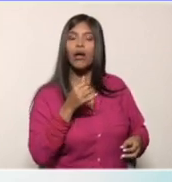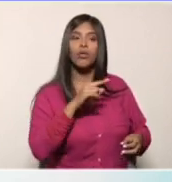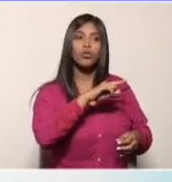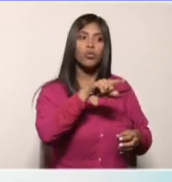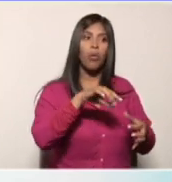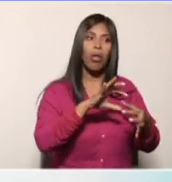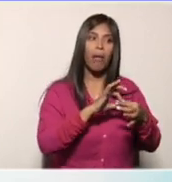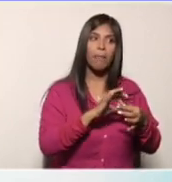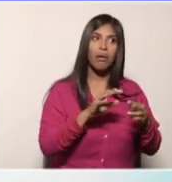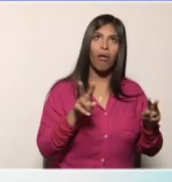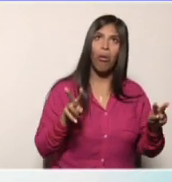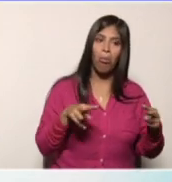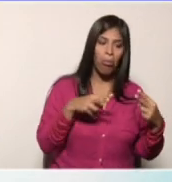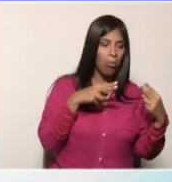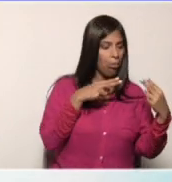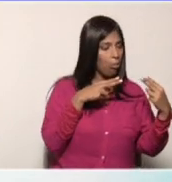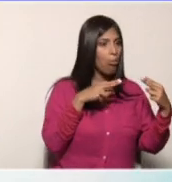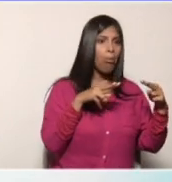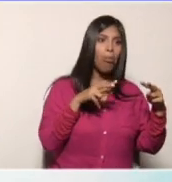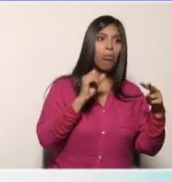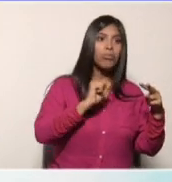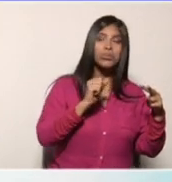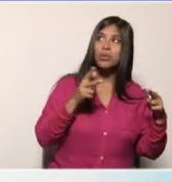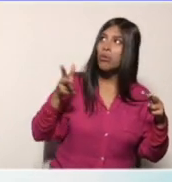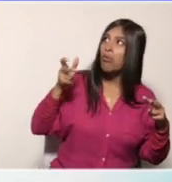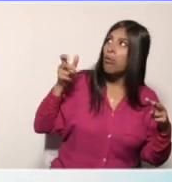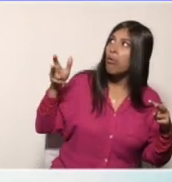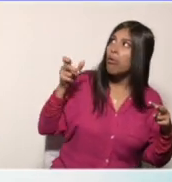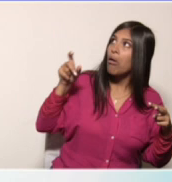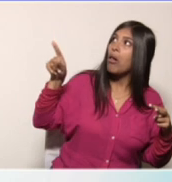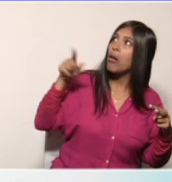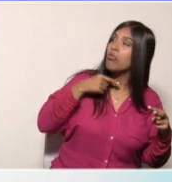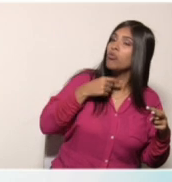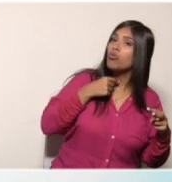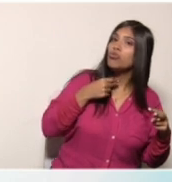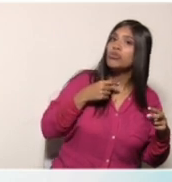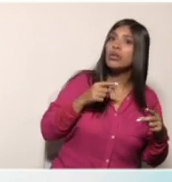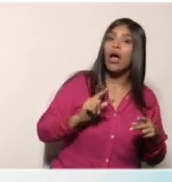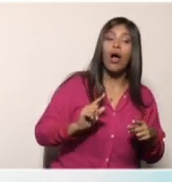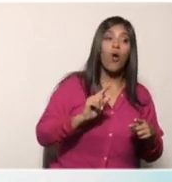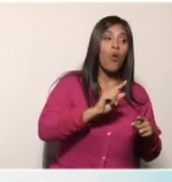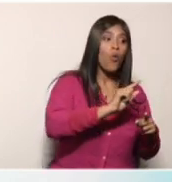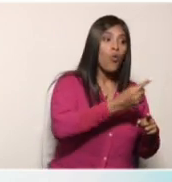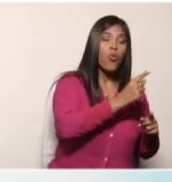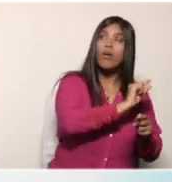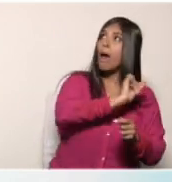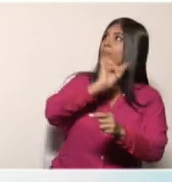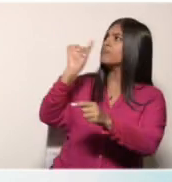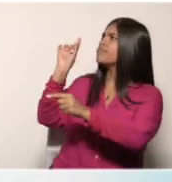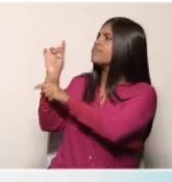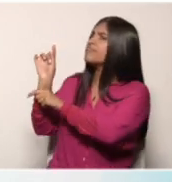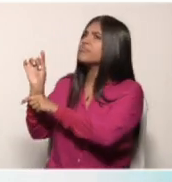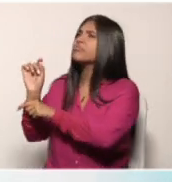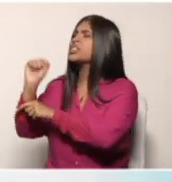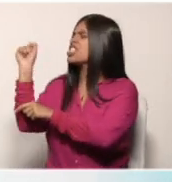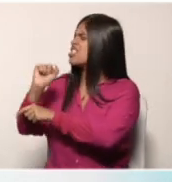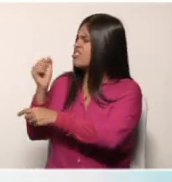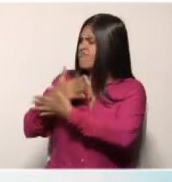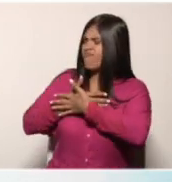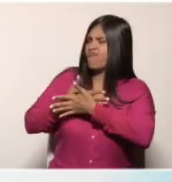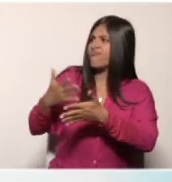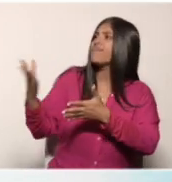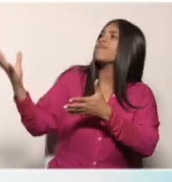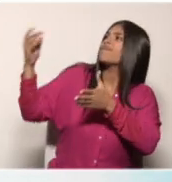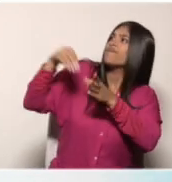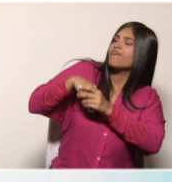amigas se miraron entre sí al escuchar tal ofrecimiento. Una de ellas le respondió: Por supuesto, señora